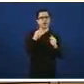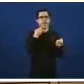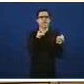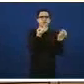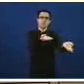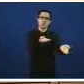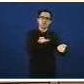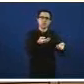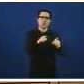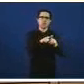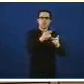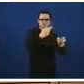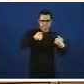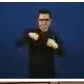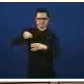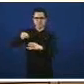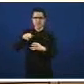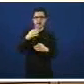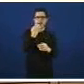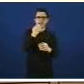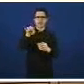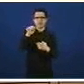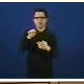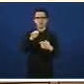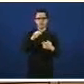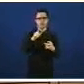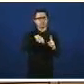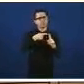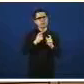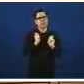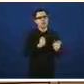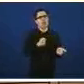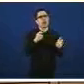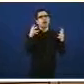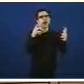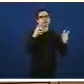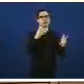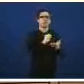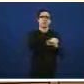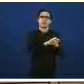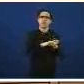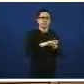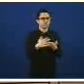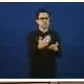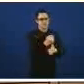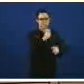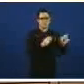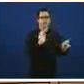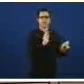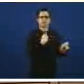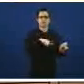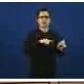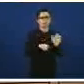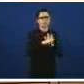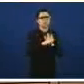reclamacións Onde estamos ofrecendo Asesoramento gratuito A todos eles Señoría E vamos a seguir traballando Con